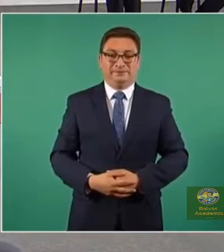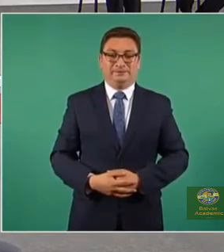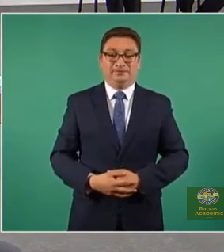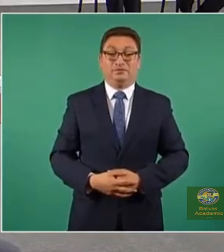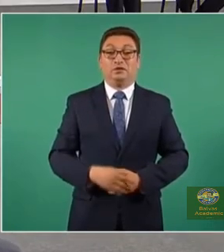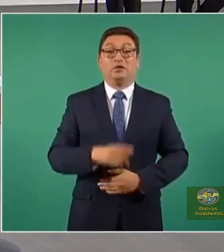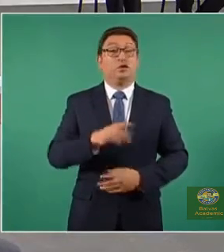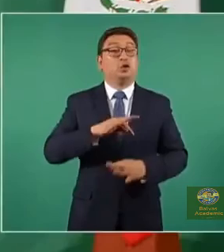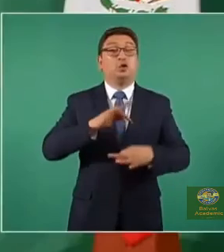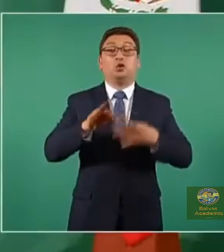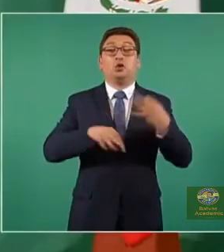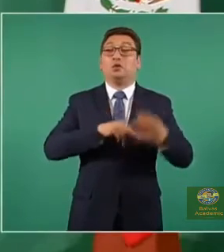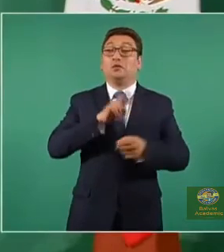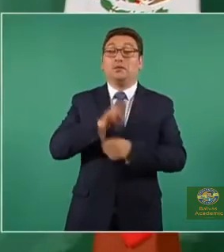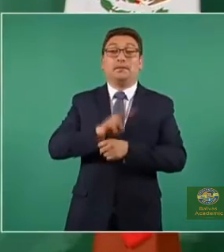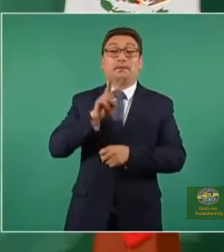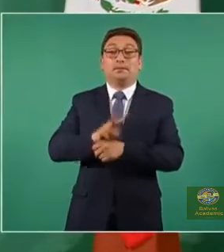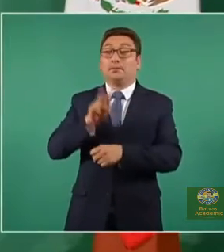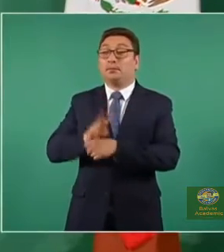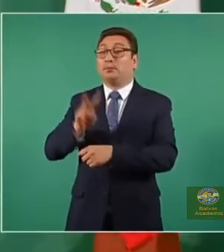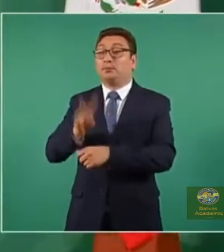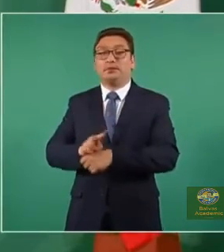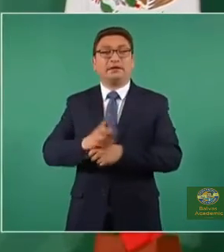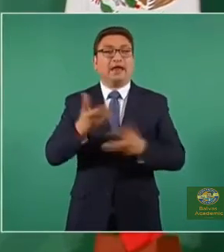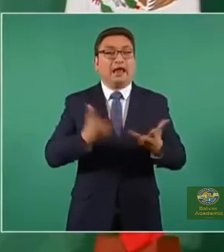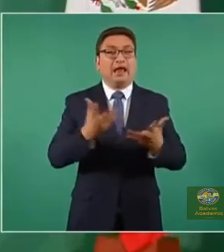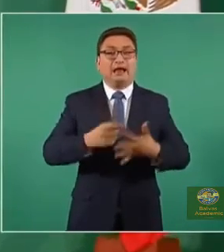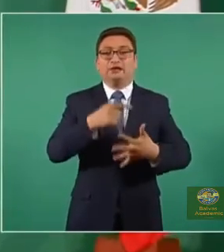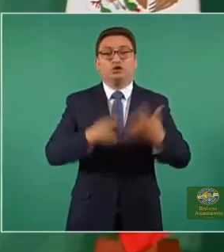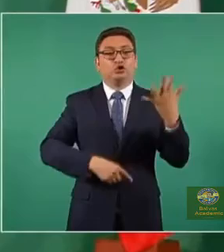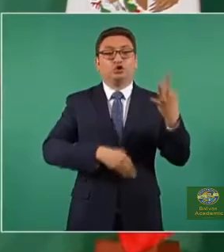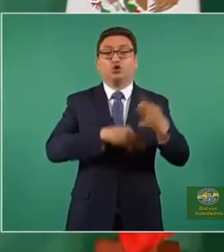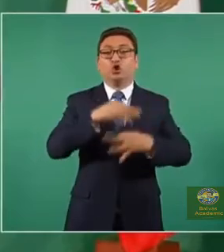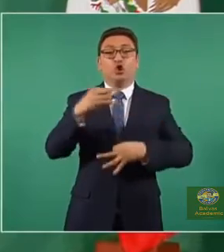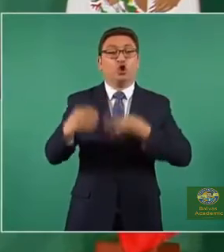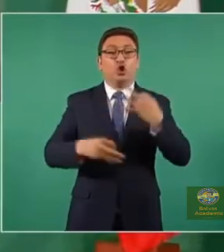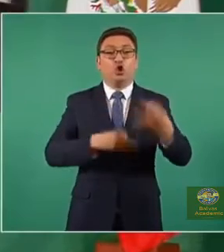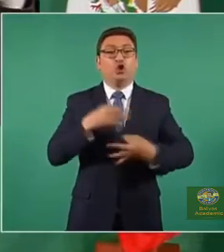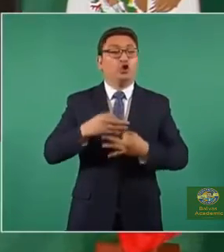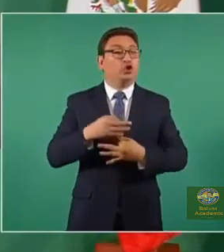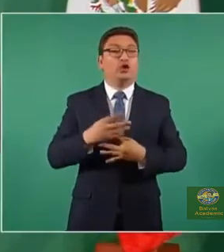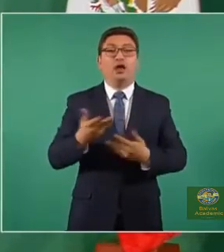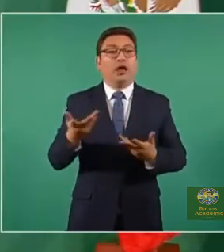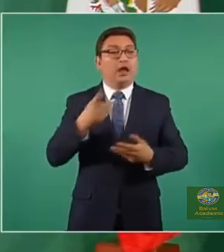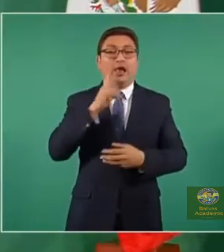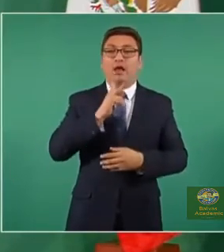Están al tanto de todo, buscando las podridas.